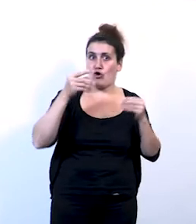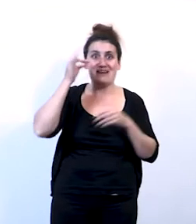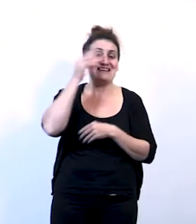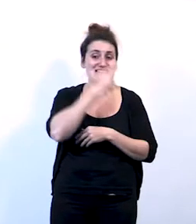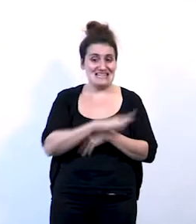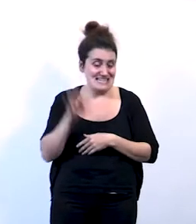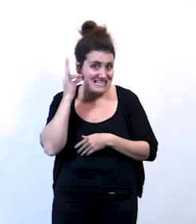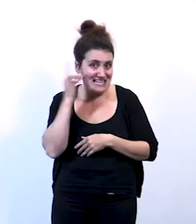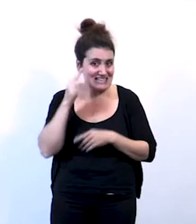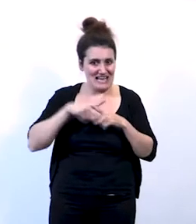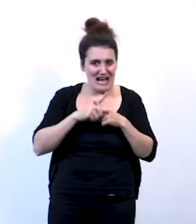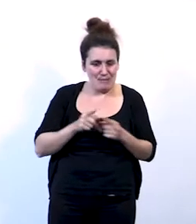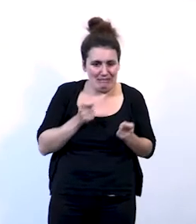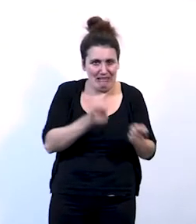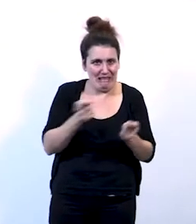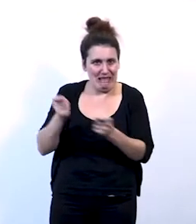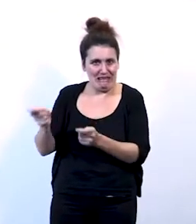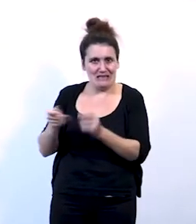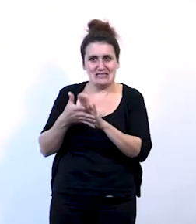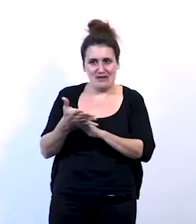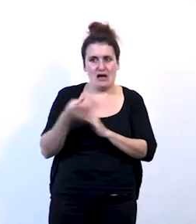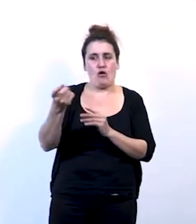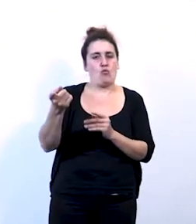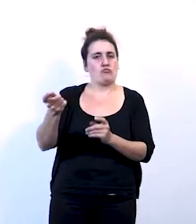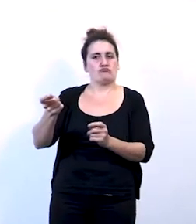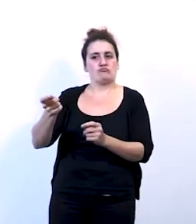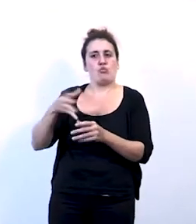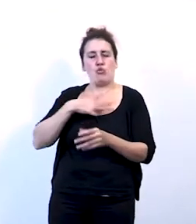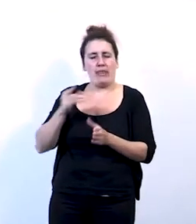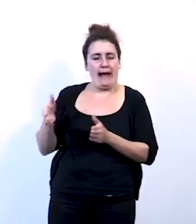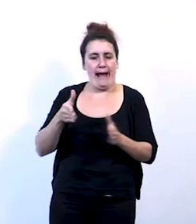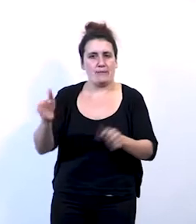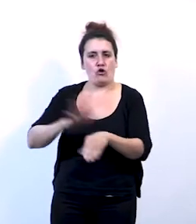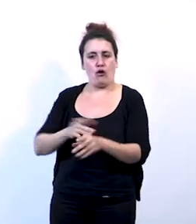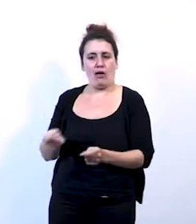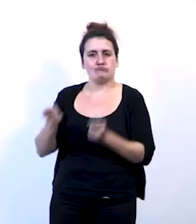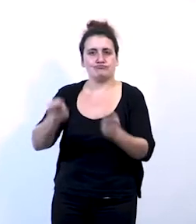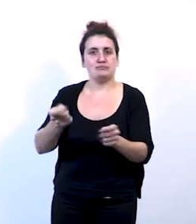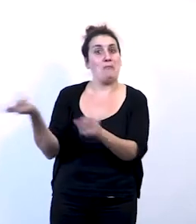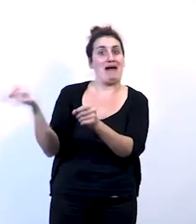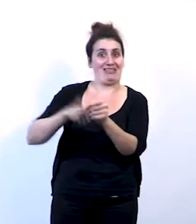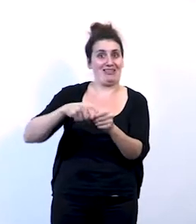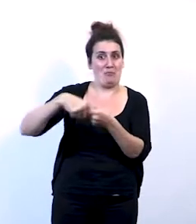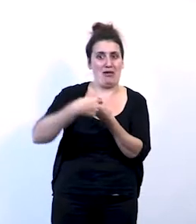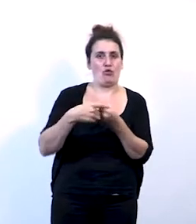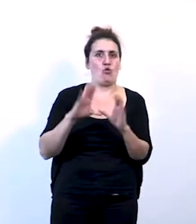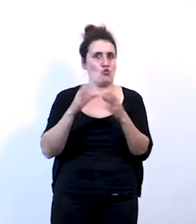puede ser el cauce que nos lleve, participando en el asunto político, a la resolución. ¿Se